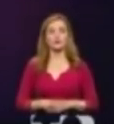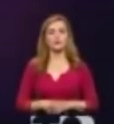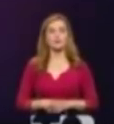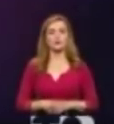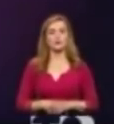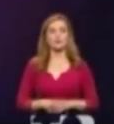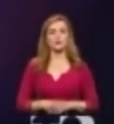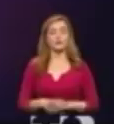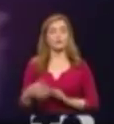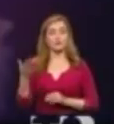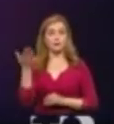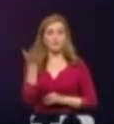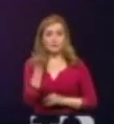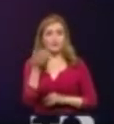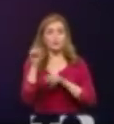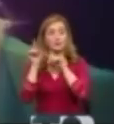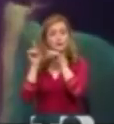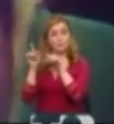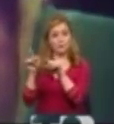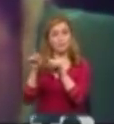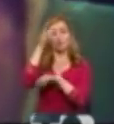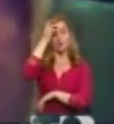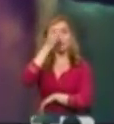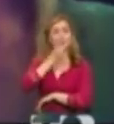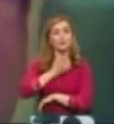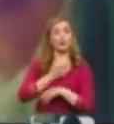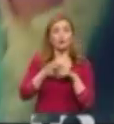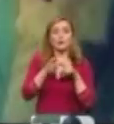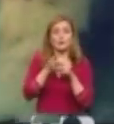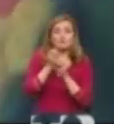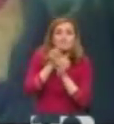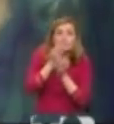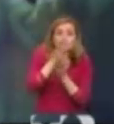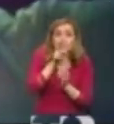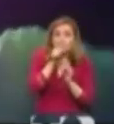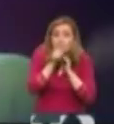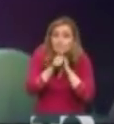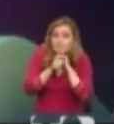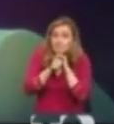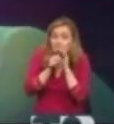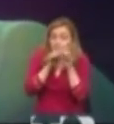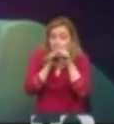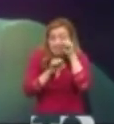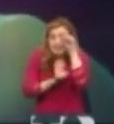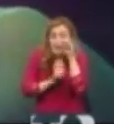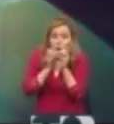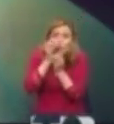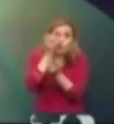damisela morlaca, doña Abrilita Romero, decide hacer varias confesiones íntimas y algunos